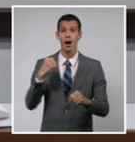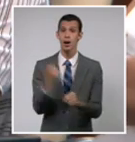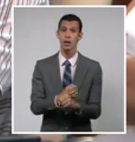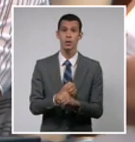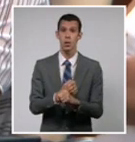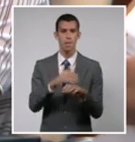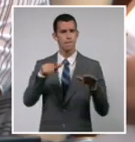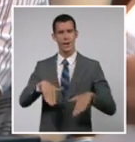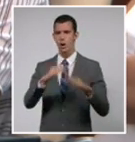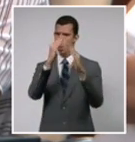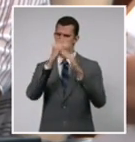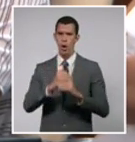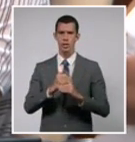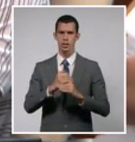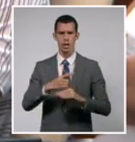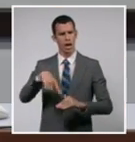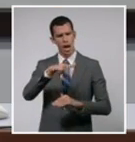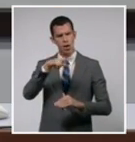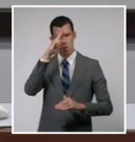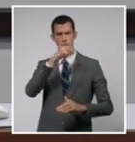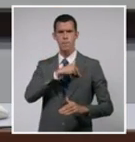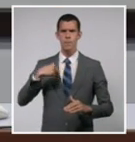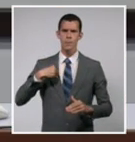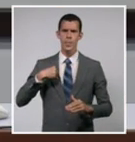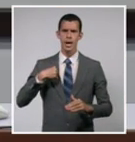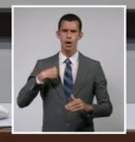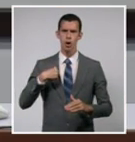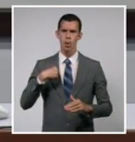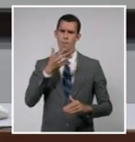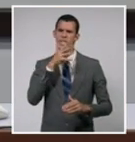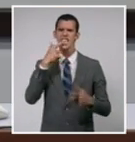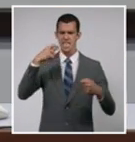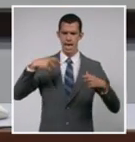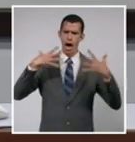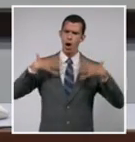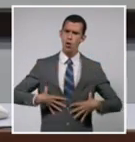necesidades humanas que todos, tienen los mismos problemas que todos,